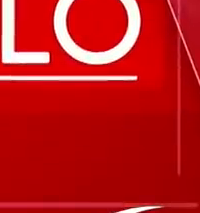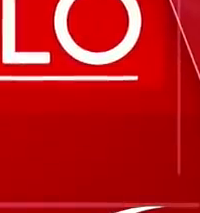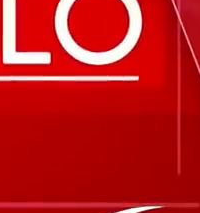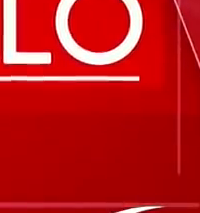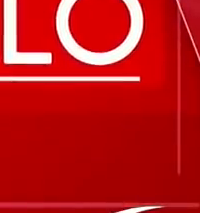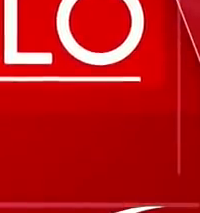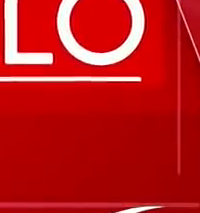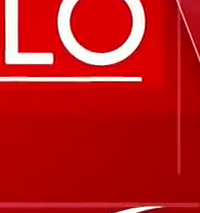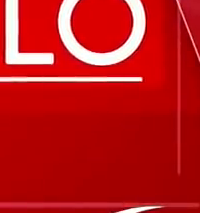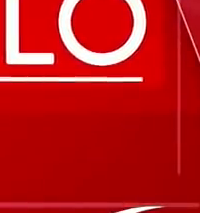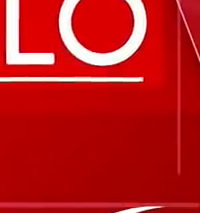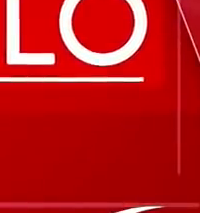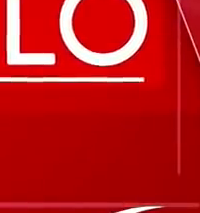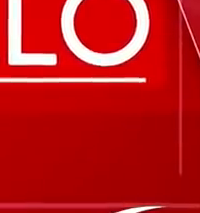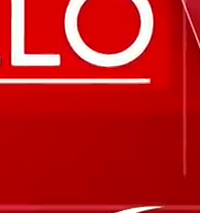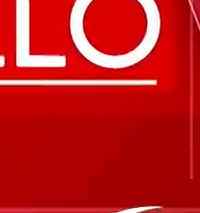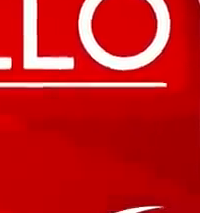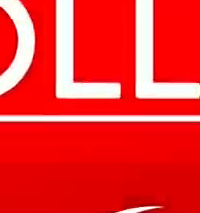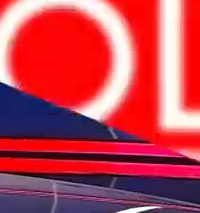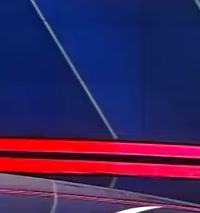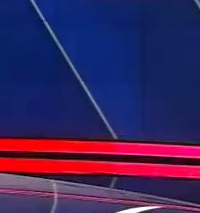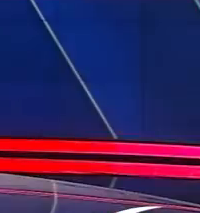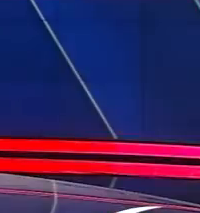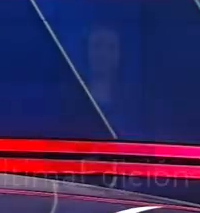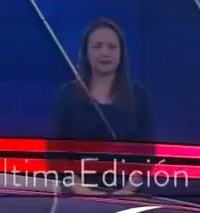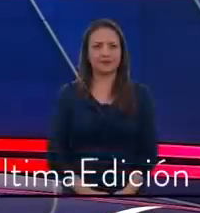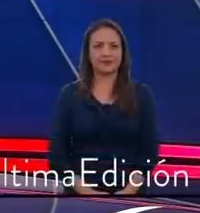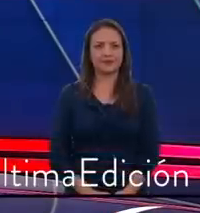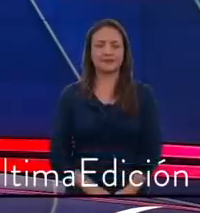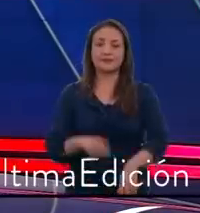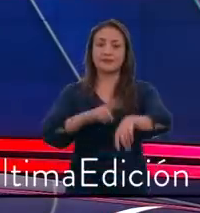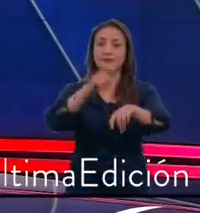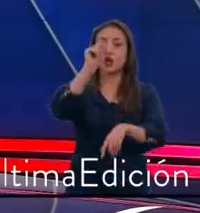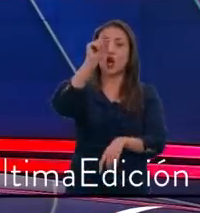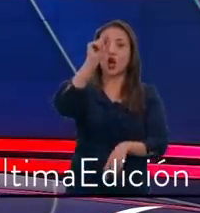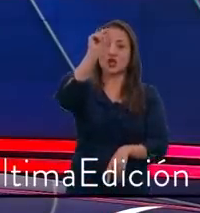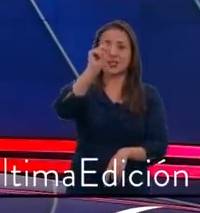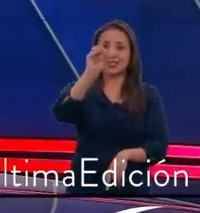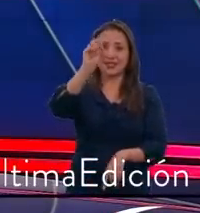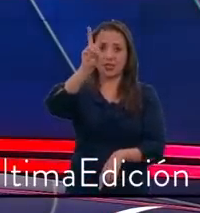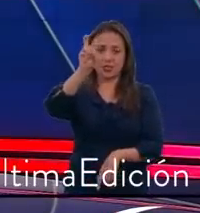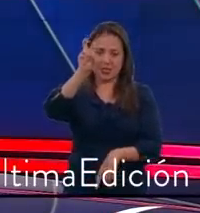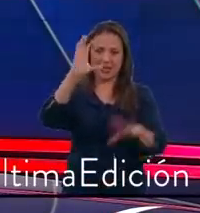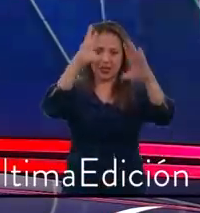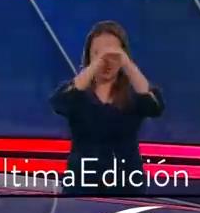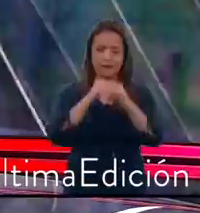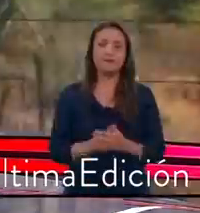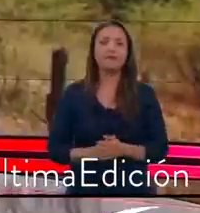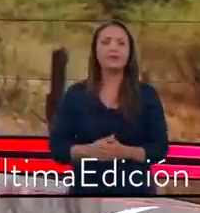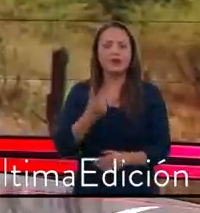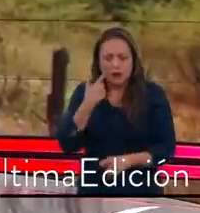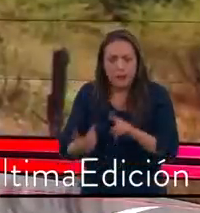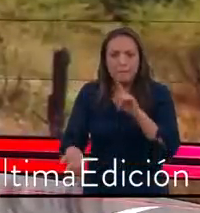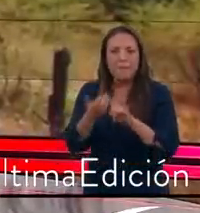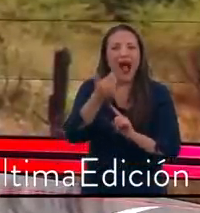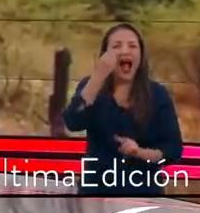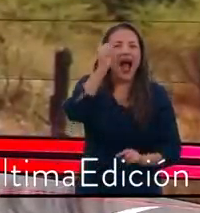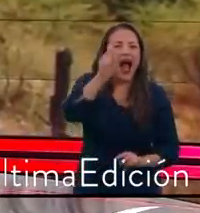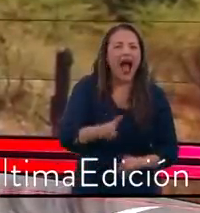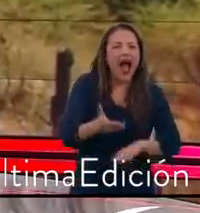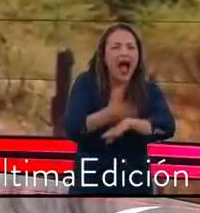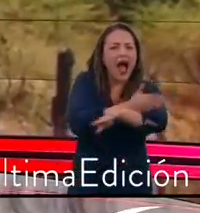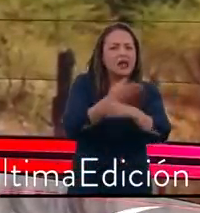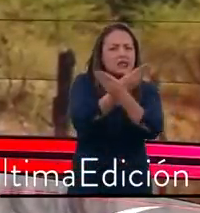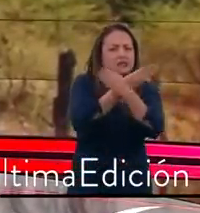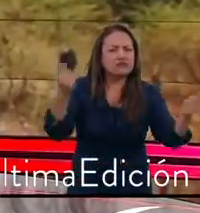lo dicen desarrollo en noticias Caracol 11 y 7 con signos de tortura fue hallada muerta la mujer reportada